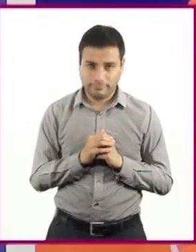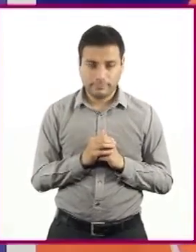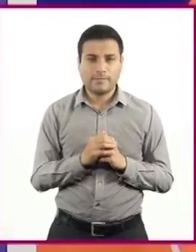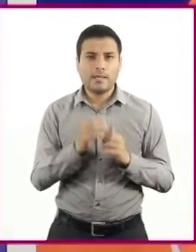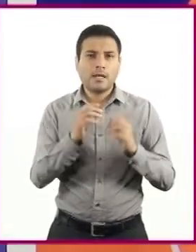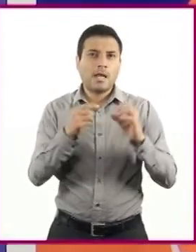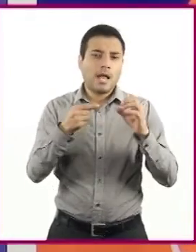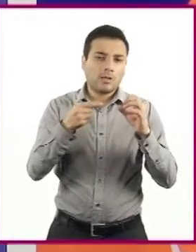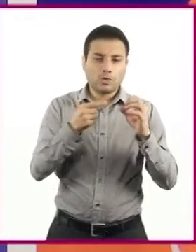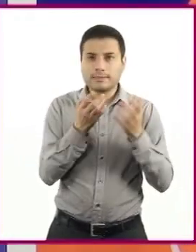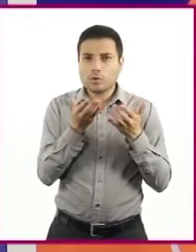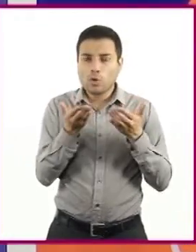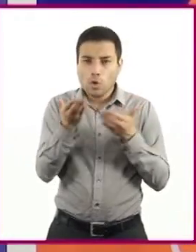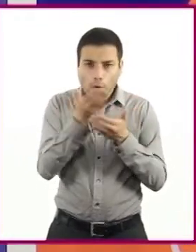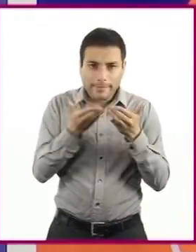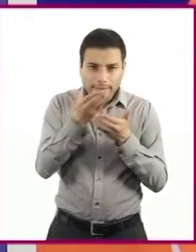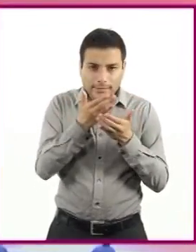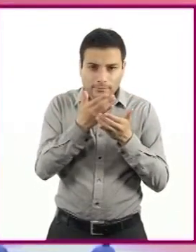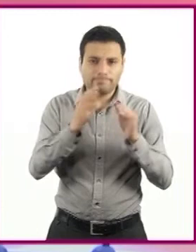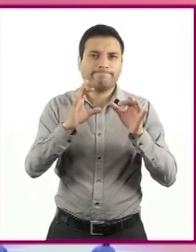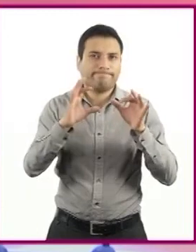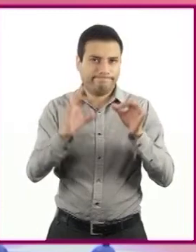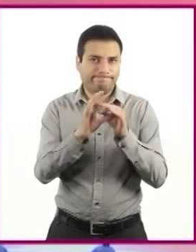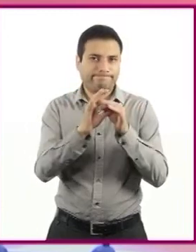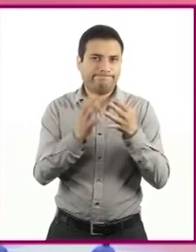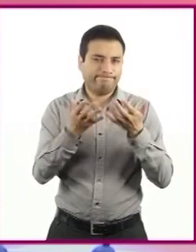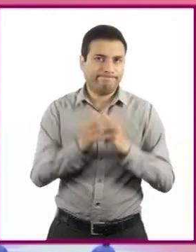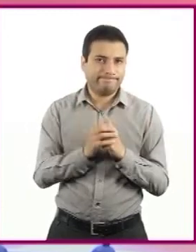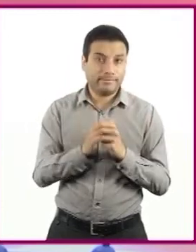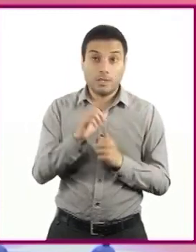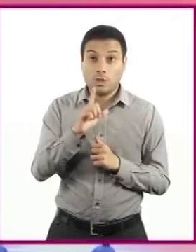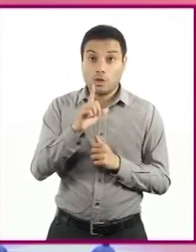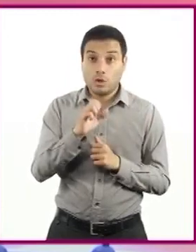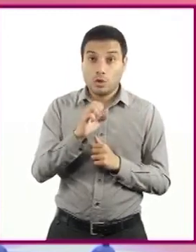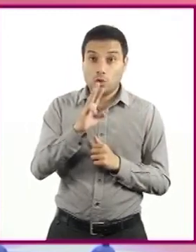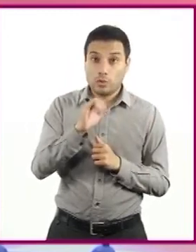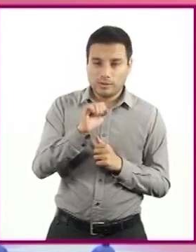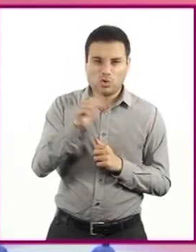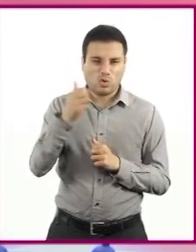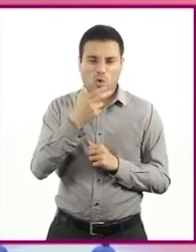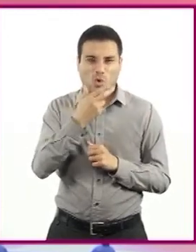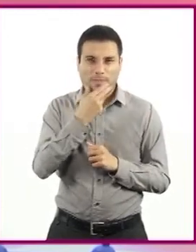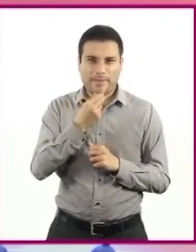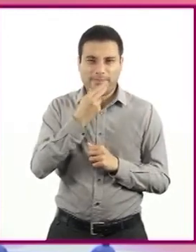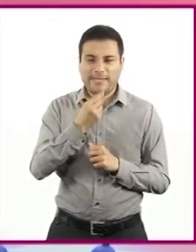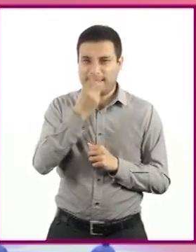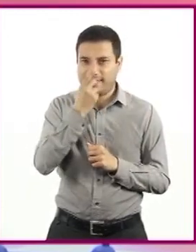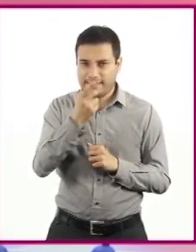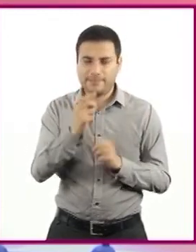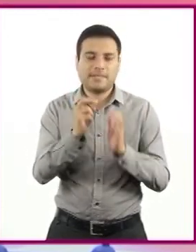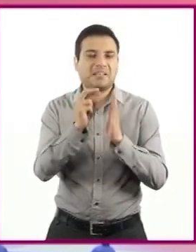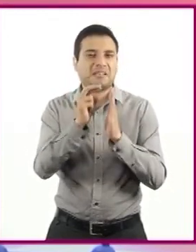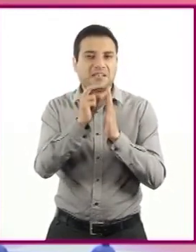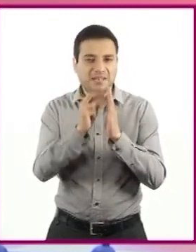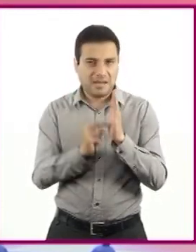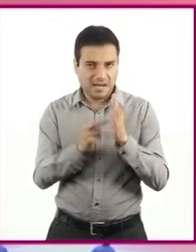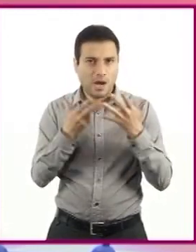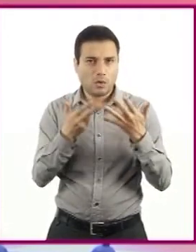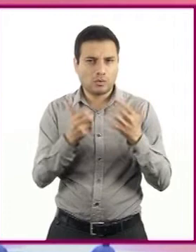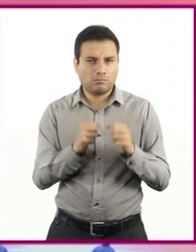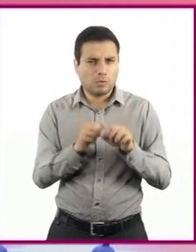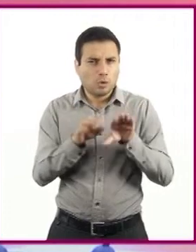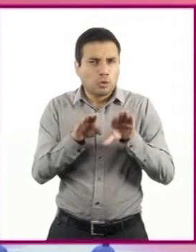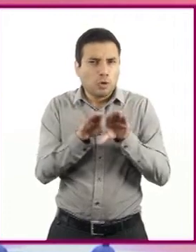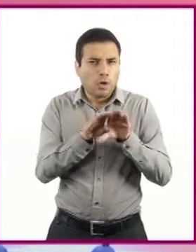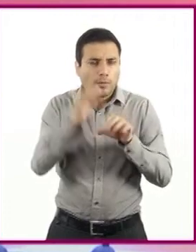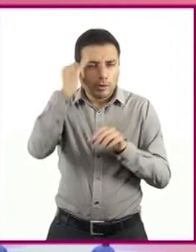par de electrones que forman un enlace covalente. Lewis y Langmuir enunciaron la regla del octeto al observar la manera en